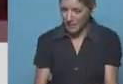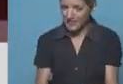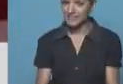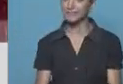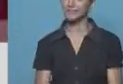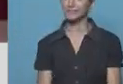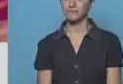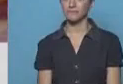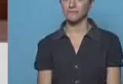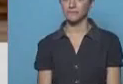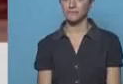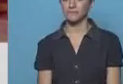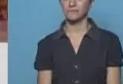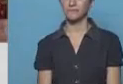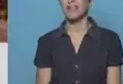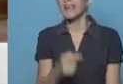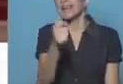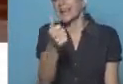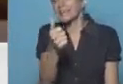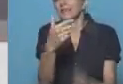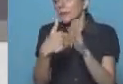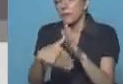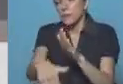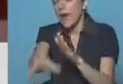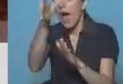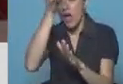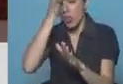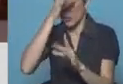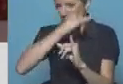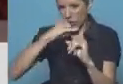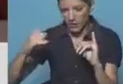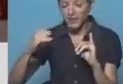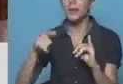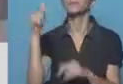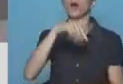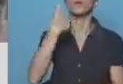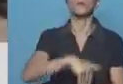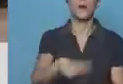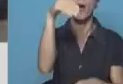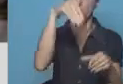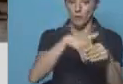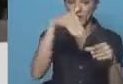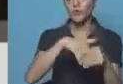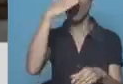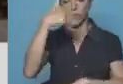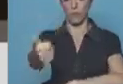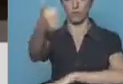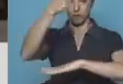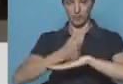casi 25 minutos para las 12 del mediodía, la presidenta que emite su voto y se va a acercar a dialogar con nosotros.